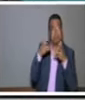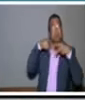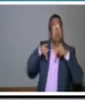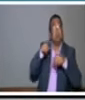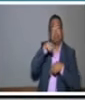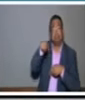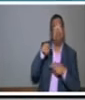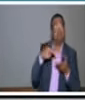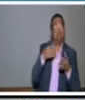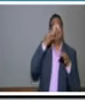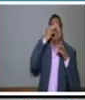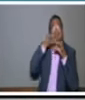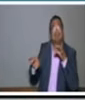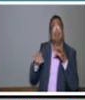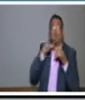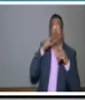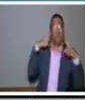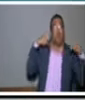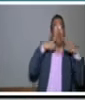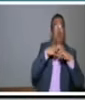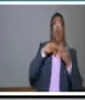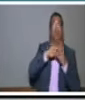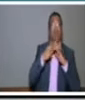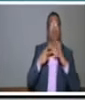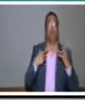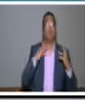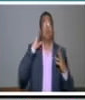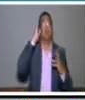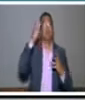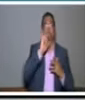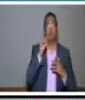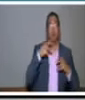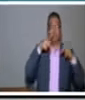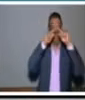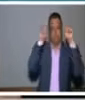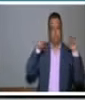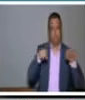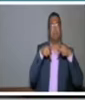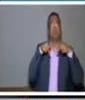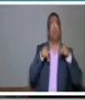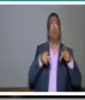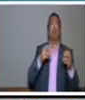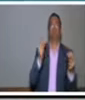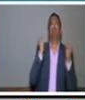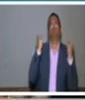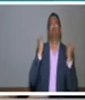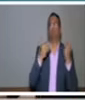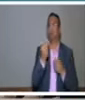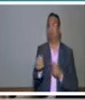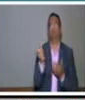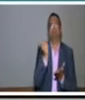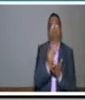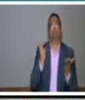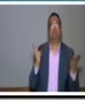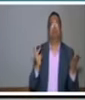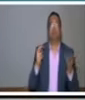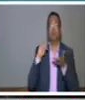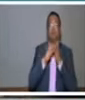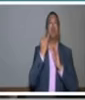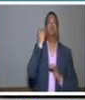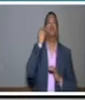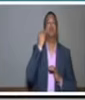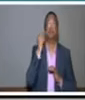atendiendo ese proceso, yo voy a desarrollar el permiso al instante para aquellos proyectos que no comprometan el ambiente en Puerto Rico. Que usted monte